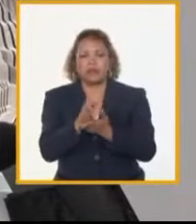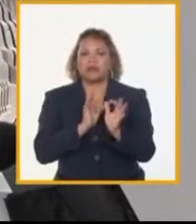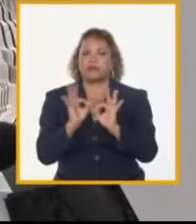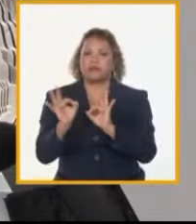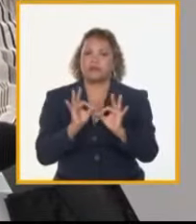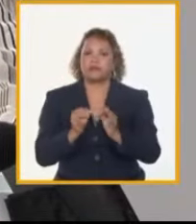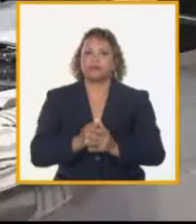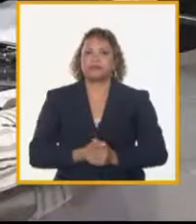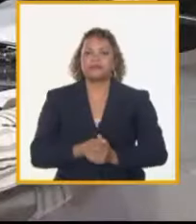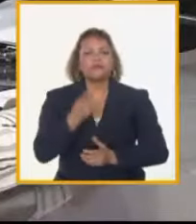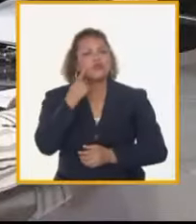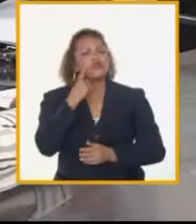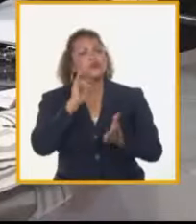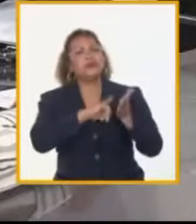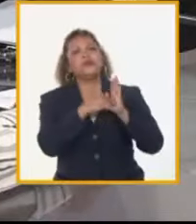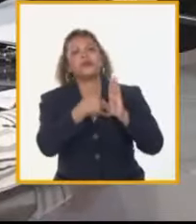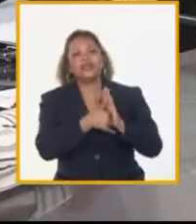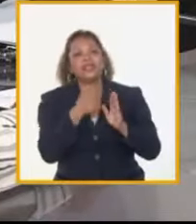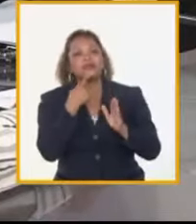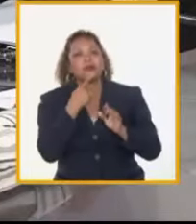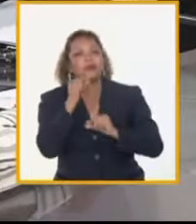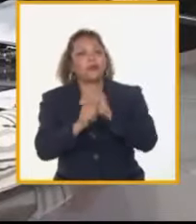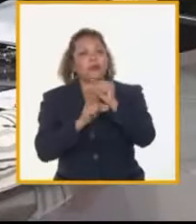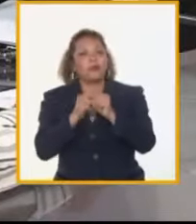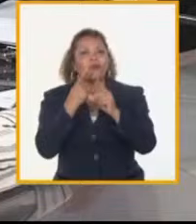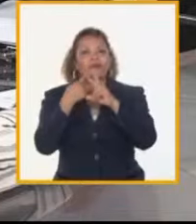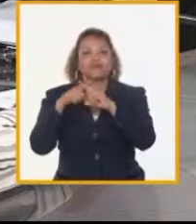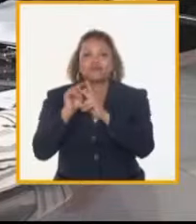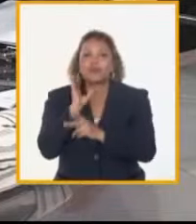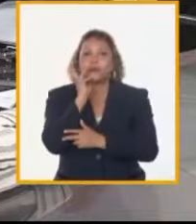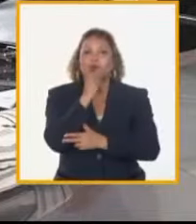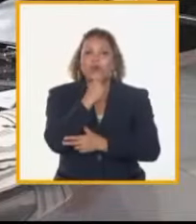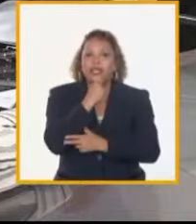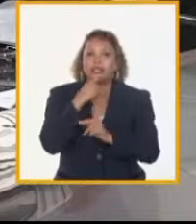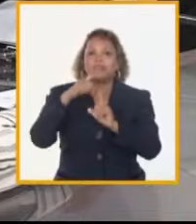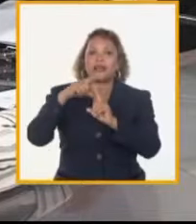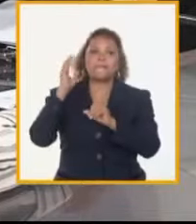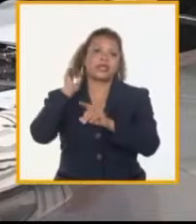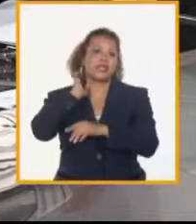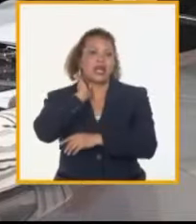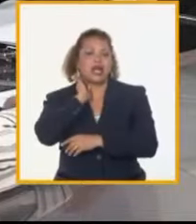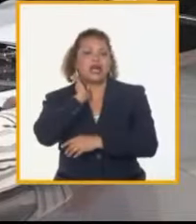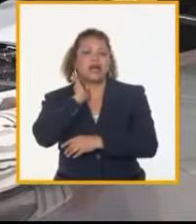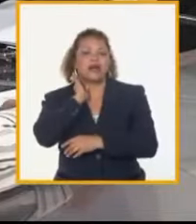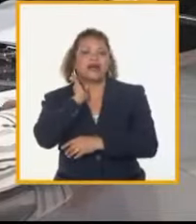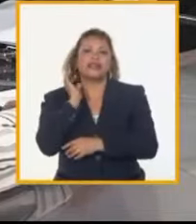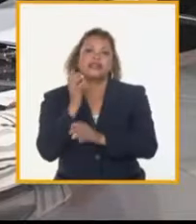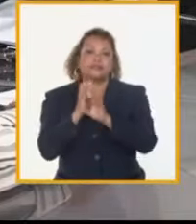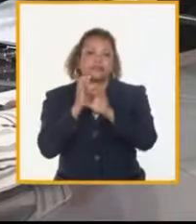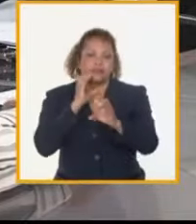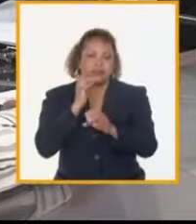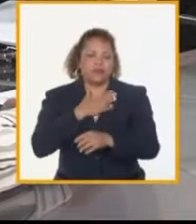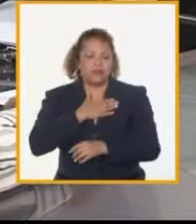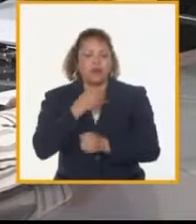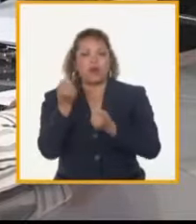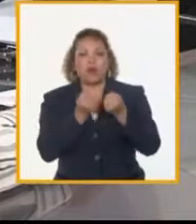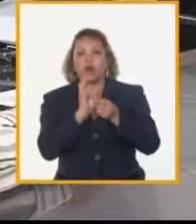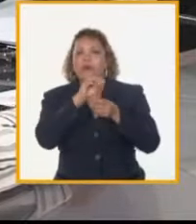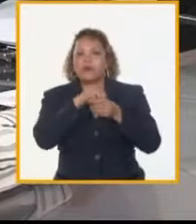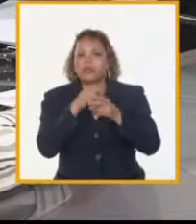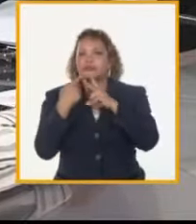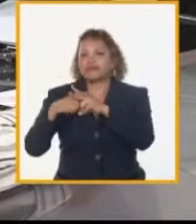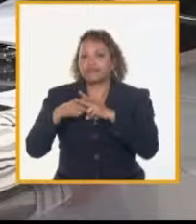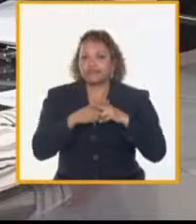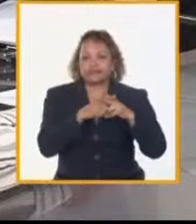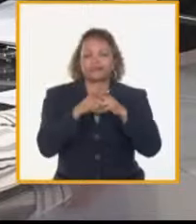por ahí los proyectos, me estuvo enseñando de cómo se va a seguir engalanando la terminal de ómnibus y los propios ómnibus. Ahora, Aidel, con la lista